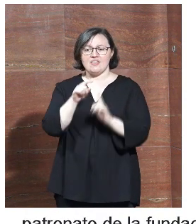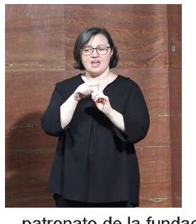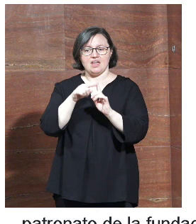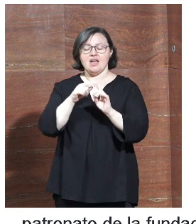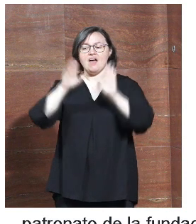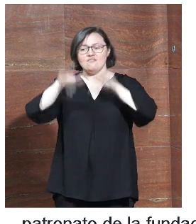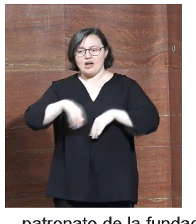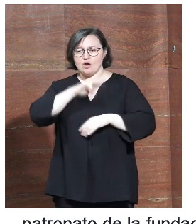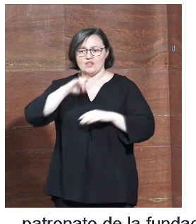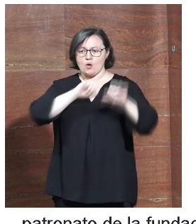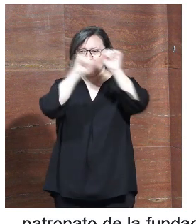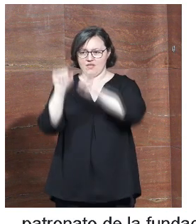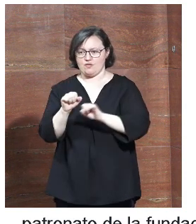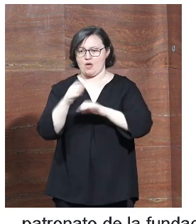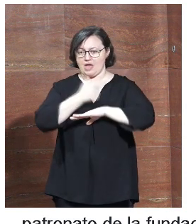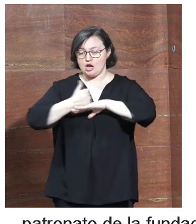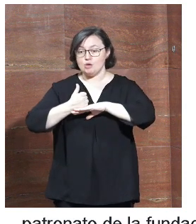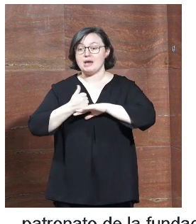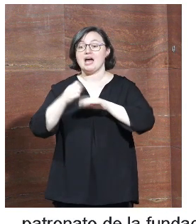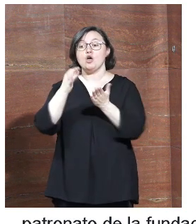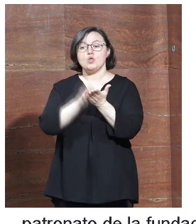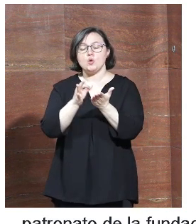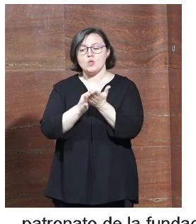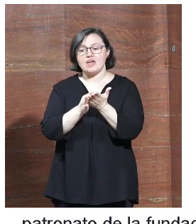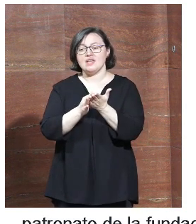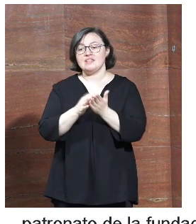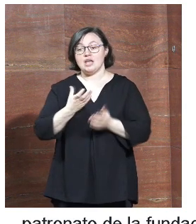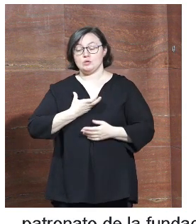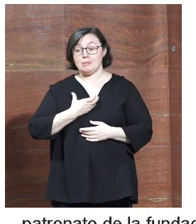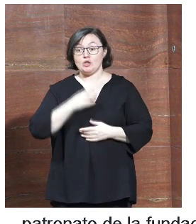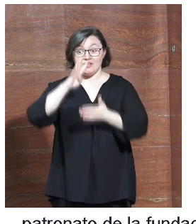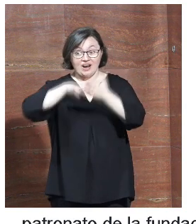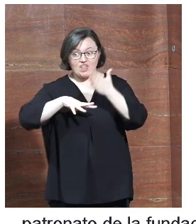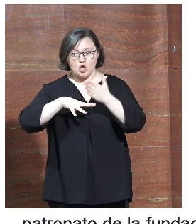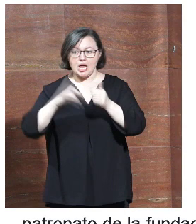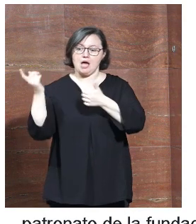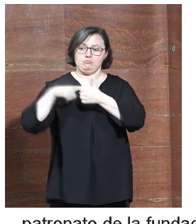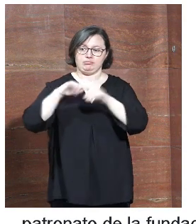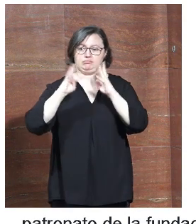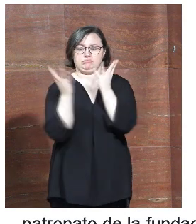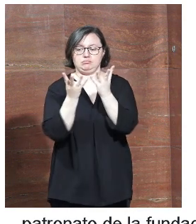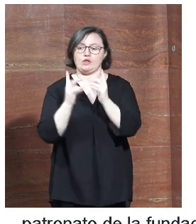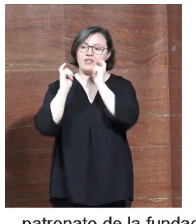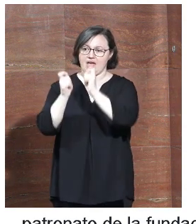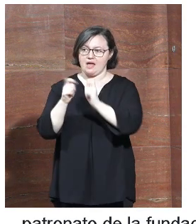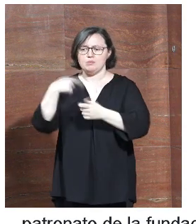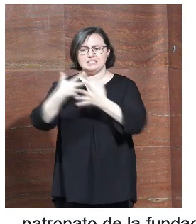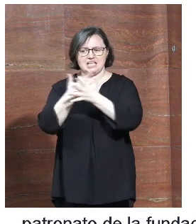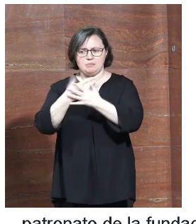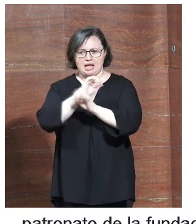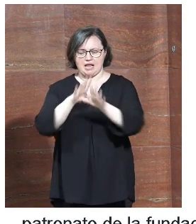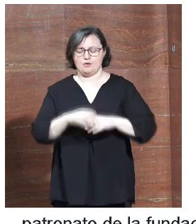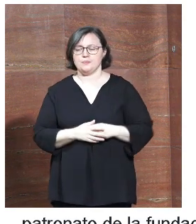para formar parte del Consejo de Ciudad del Ayuntamiento de Barcelona. Así que luego, en segunda, nos hablará